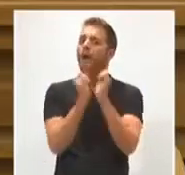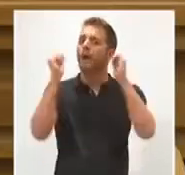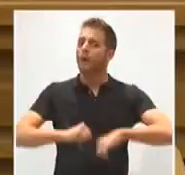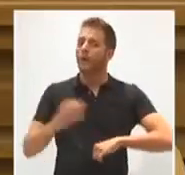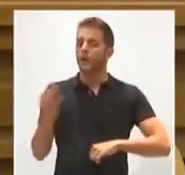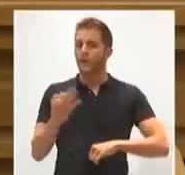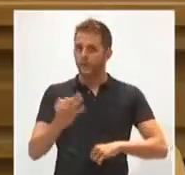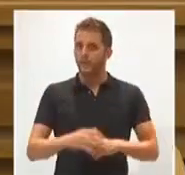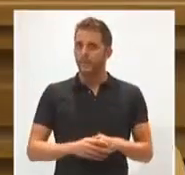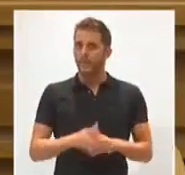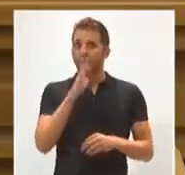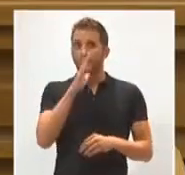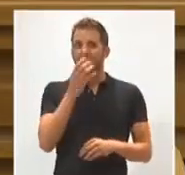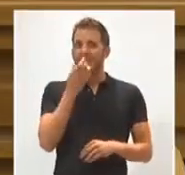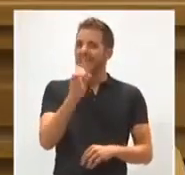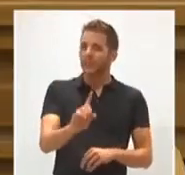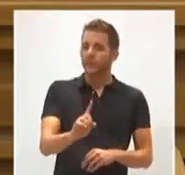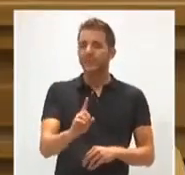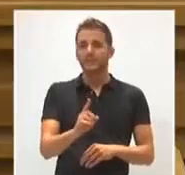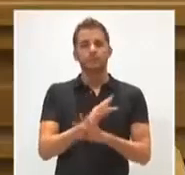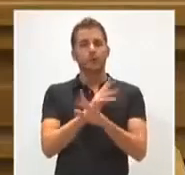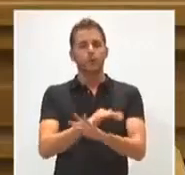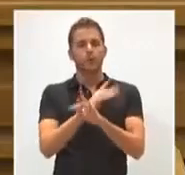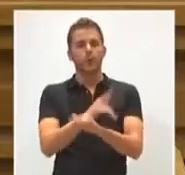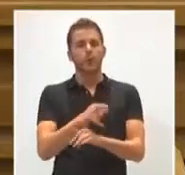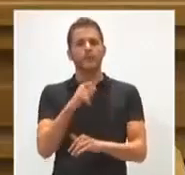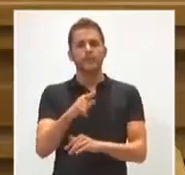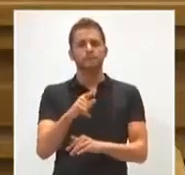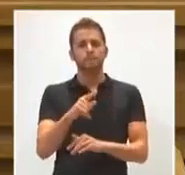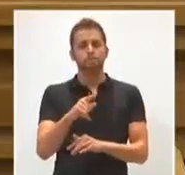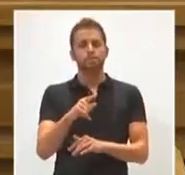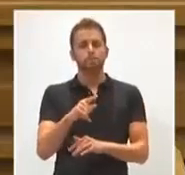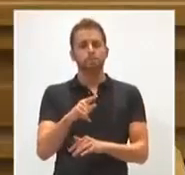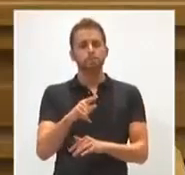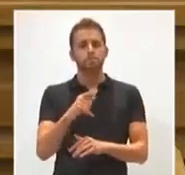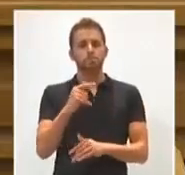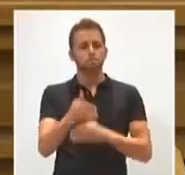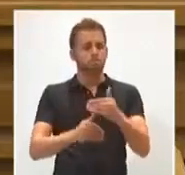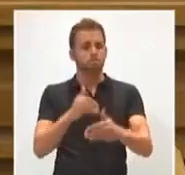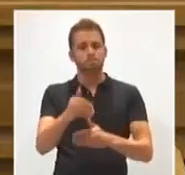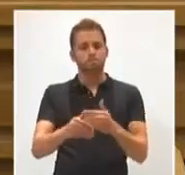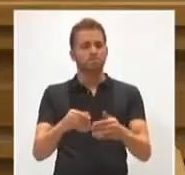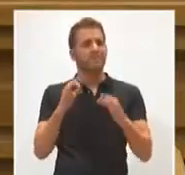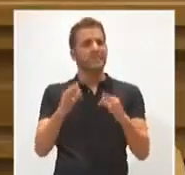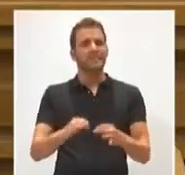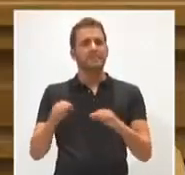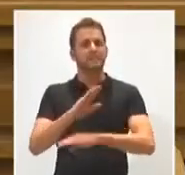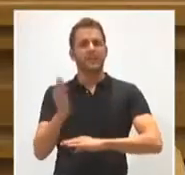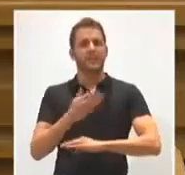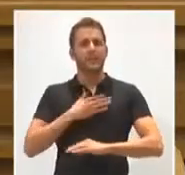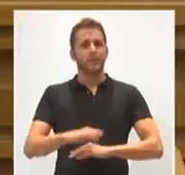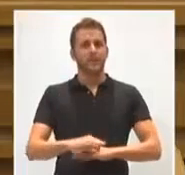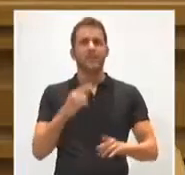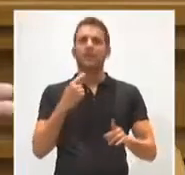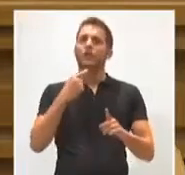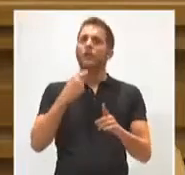pam pum este este juego de frontón nos puede llevar políticamente siempre a una parálisis de los grandes asuntos se resolverán otros